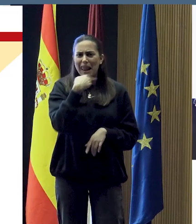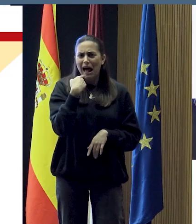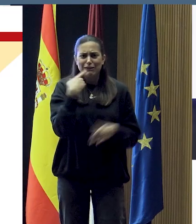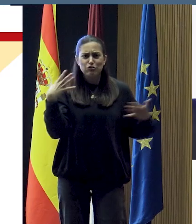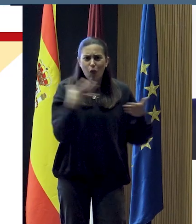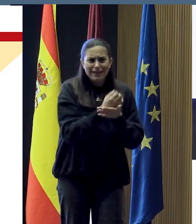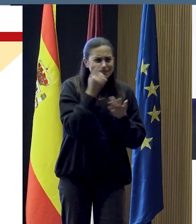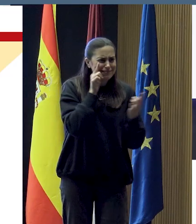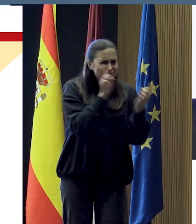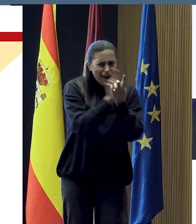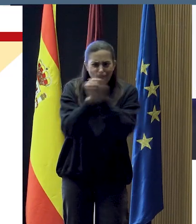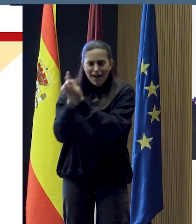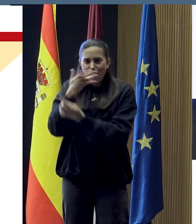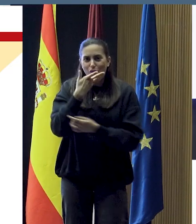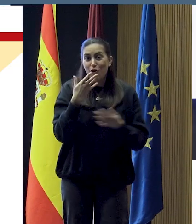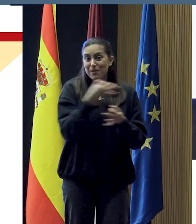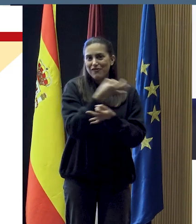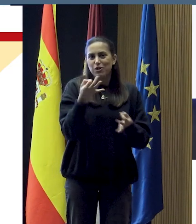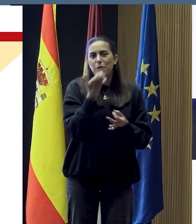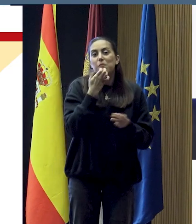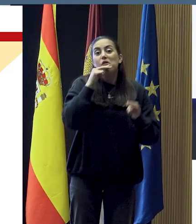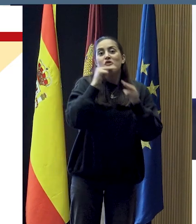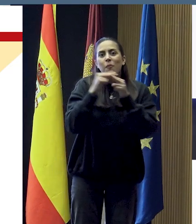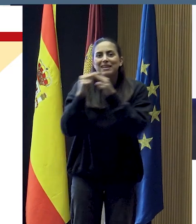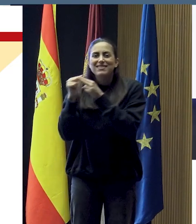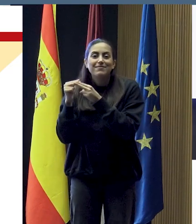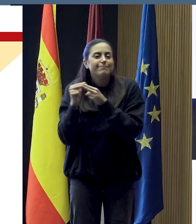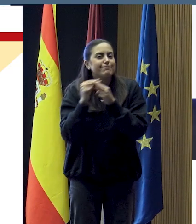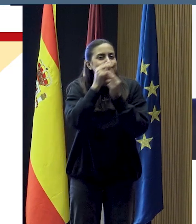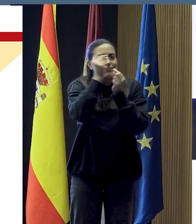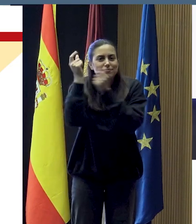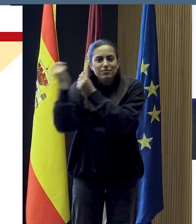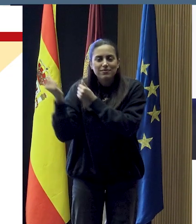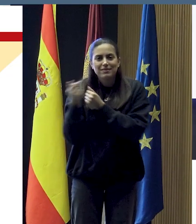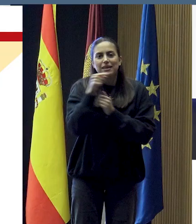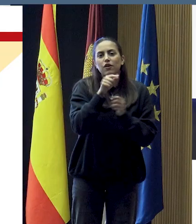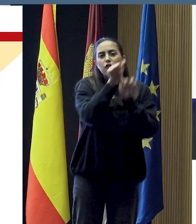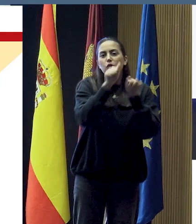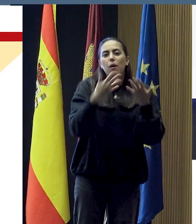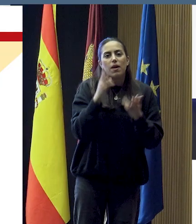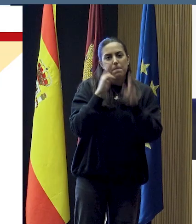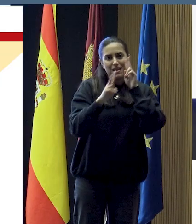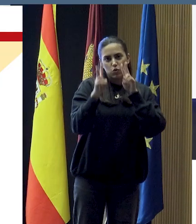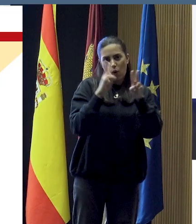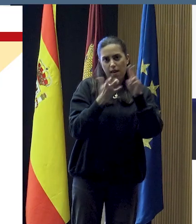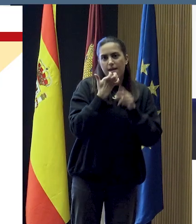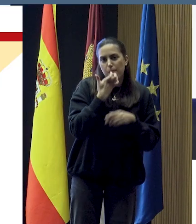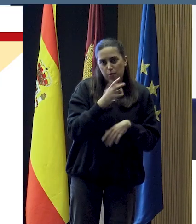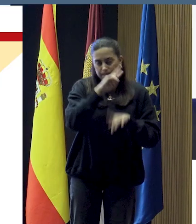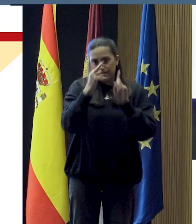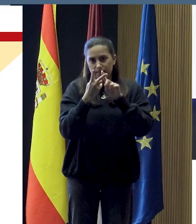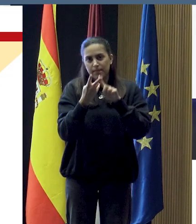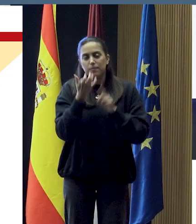sitio. Sin embargo, no recuerda los nombres que van asociados a esa cara. Eso es una memoria visual, por ejemplo. O gente